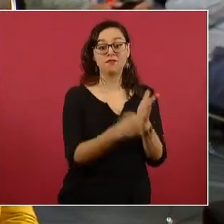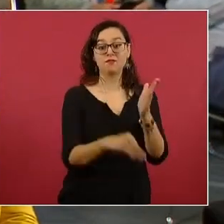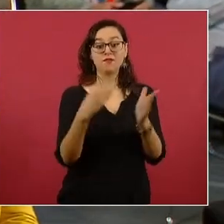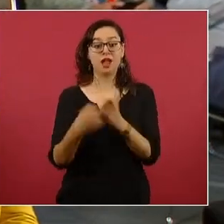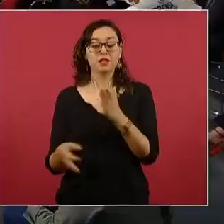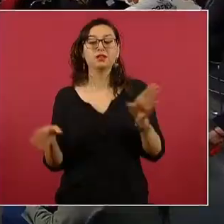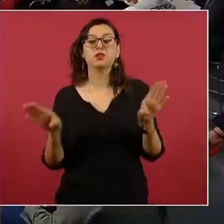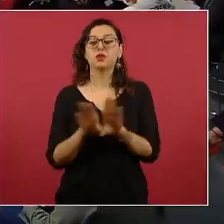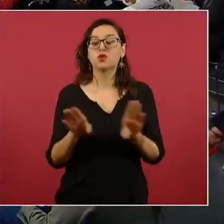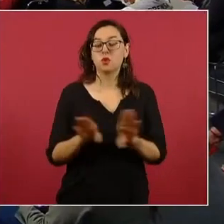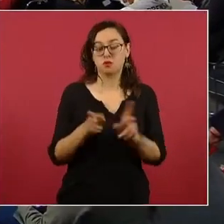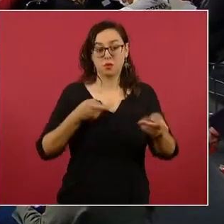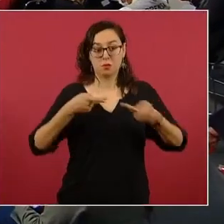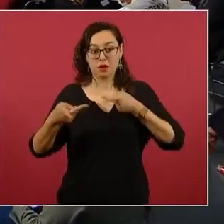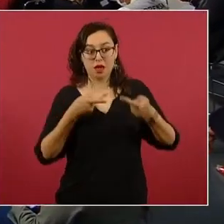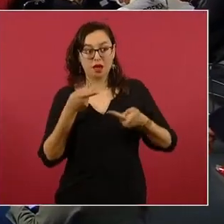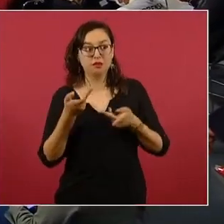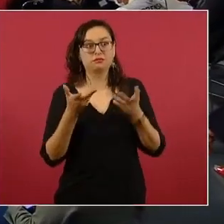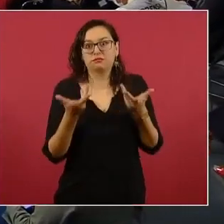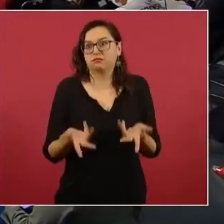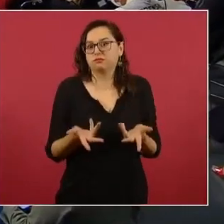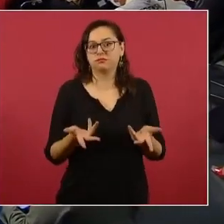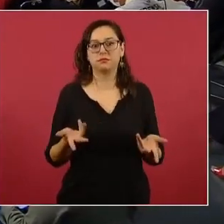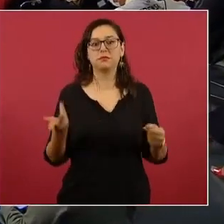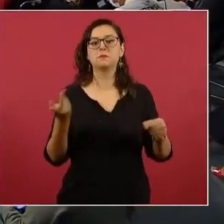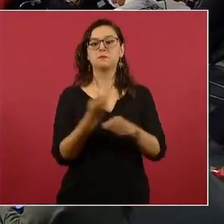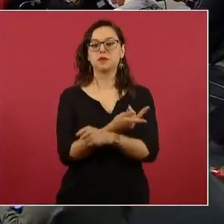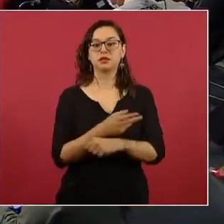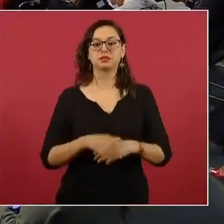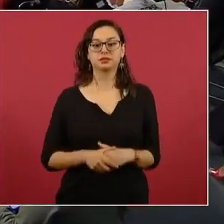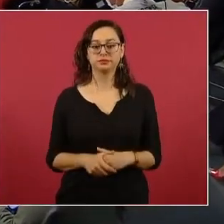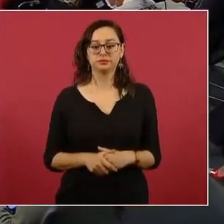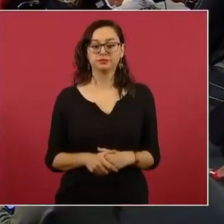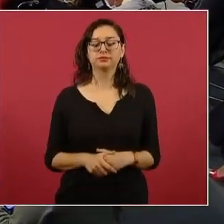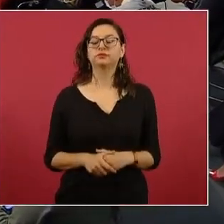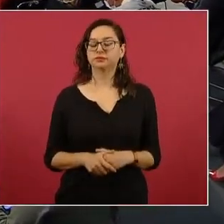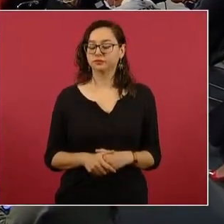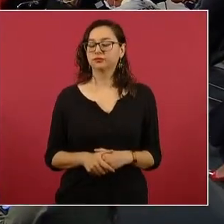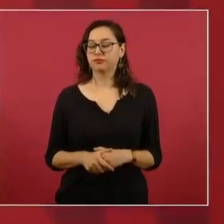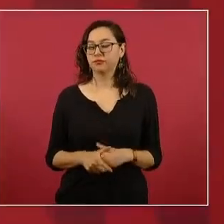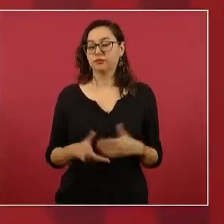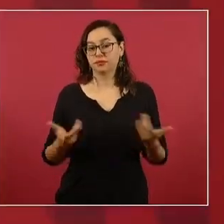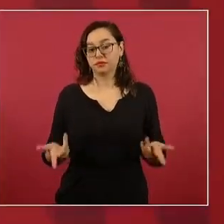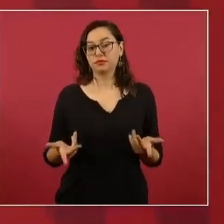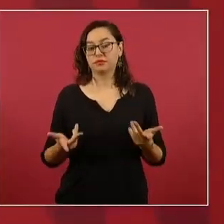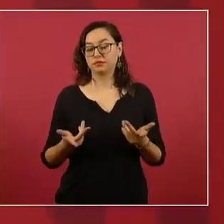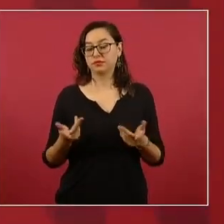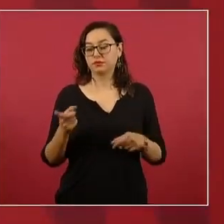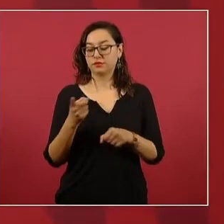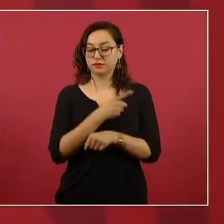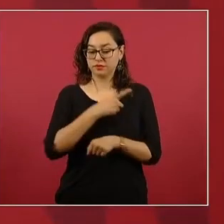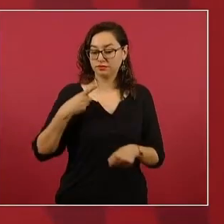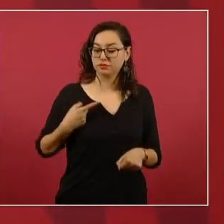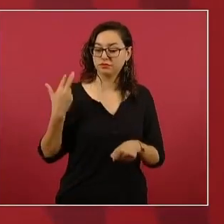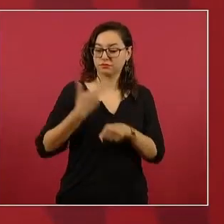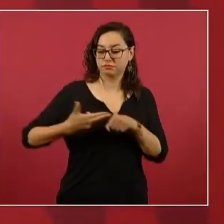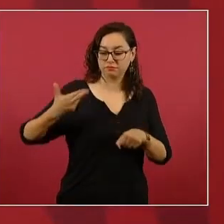Sí, es que estamos consolidando el sistema y además se nos presentó